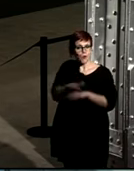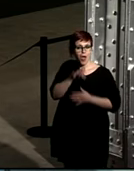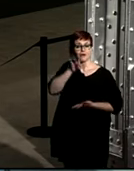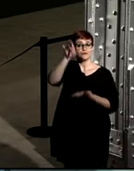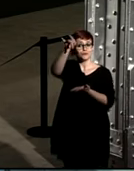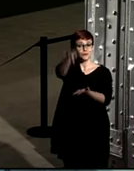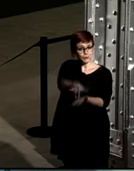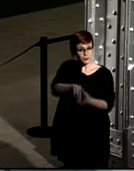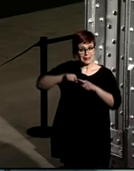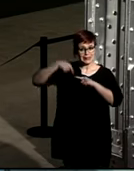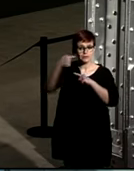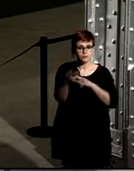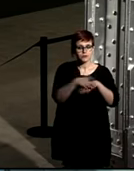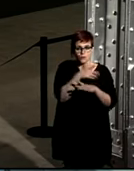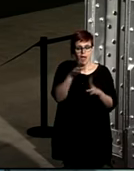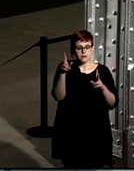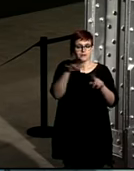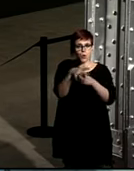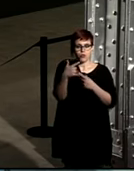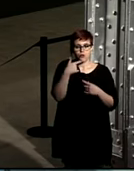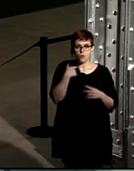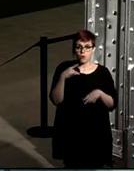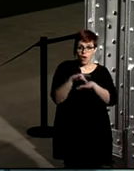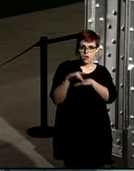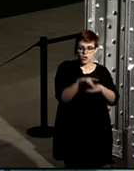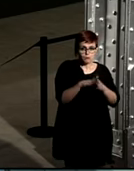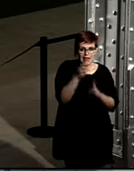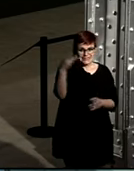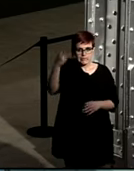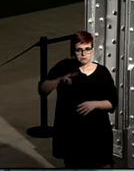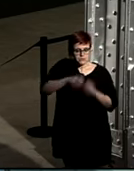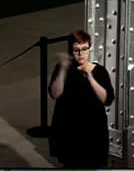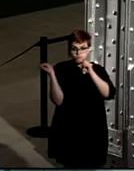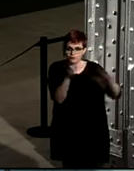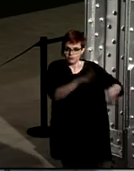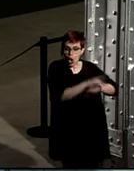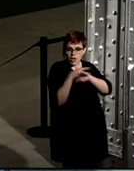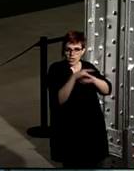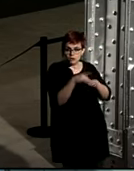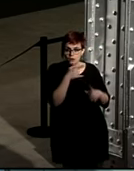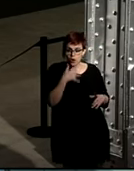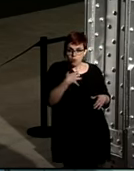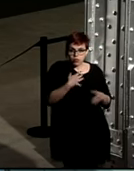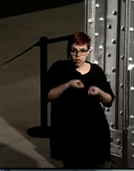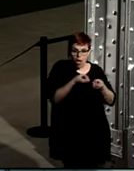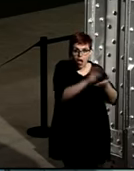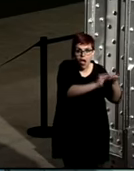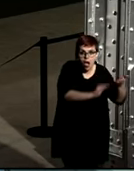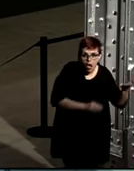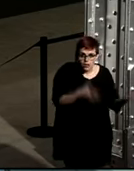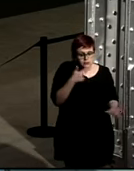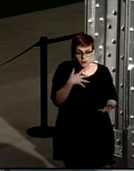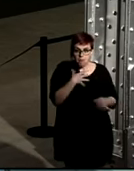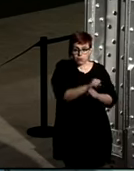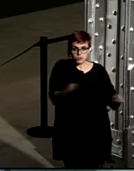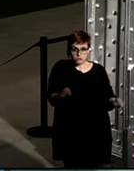una crisis que tuve con el guión, que me tuve que ir 3 meses fuera para no tocar el guión, pues no podía dejar de escribir y me escribí una película en 3 meses. O